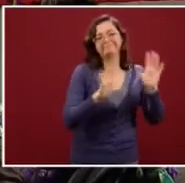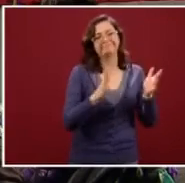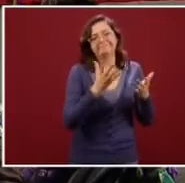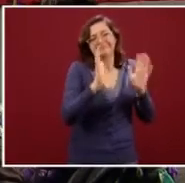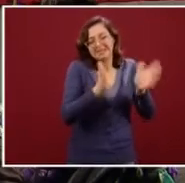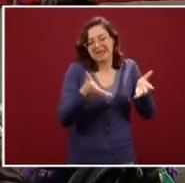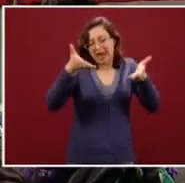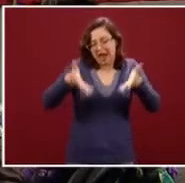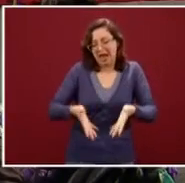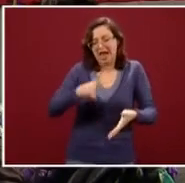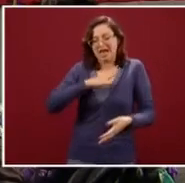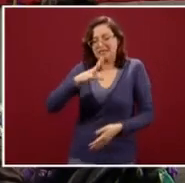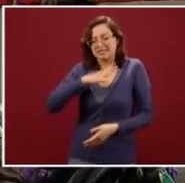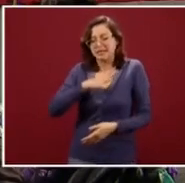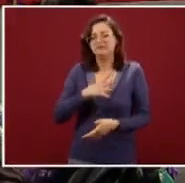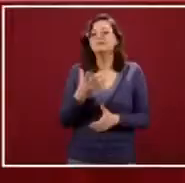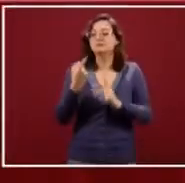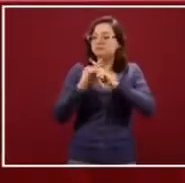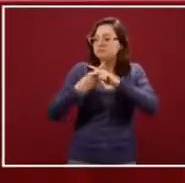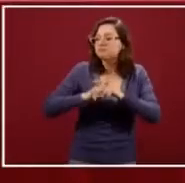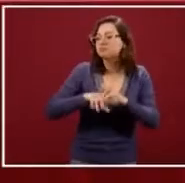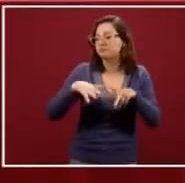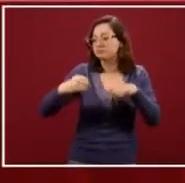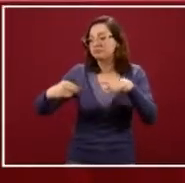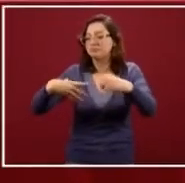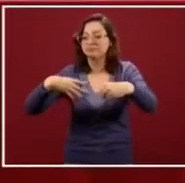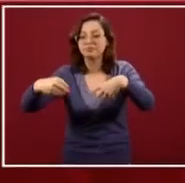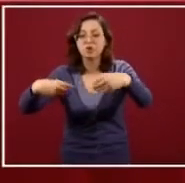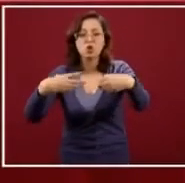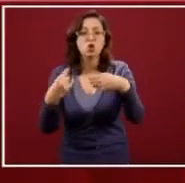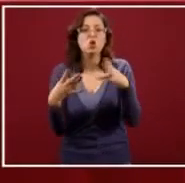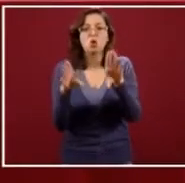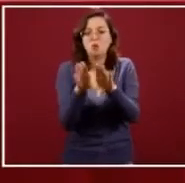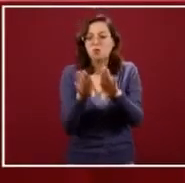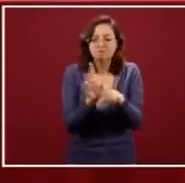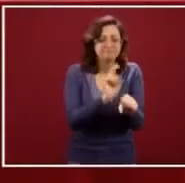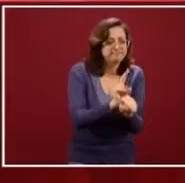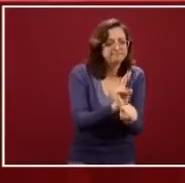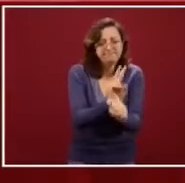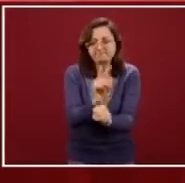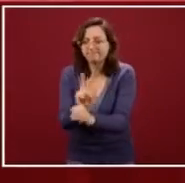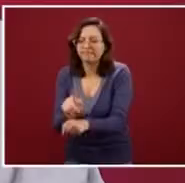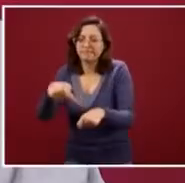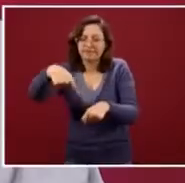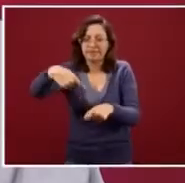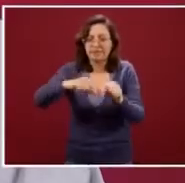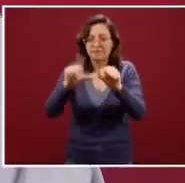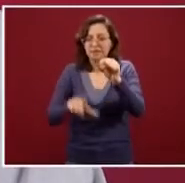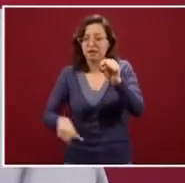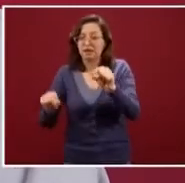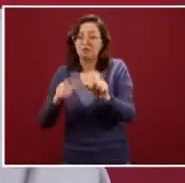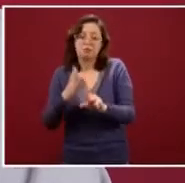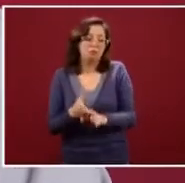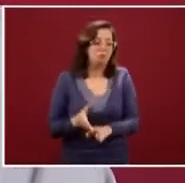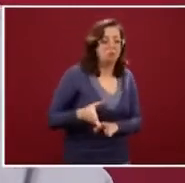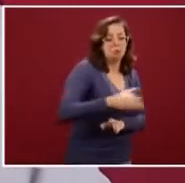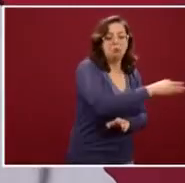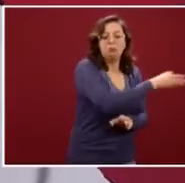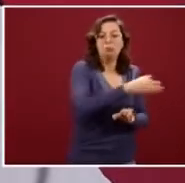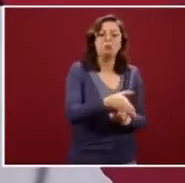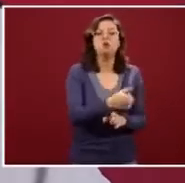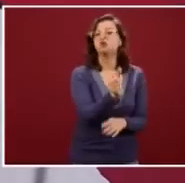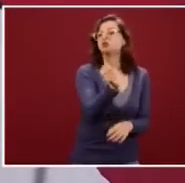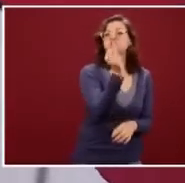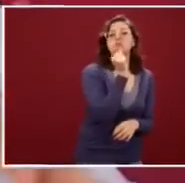en identificar cómo empieza a desarrollarse esta transmisión comunitaria. Al principio no era necesario, reitero, porque